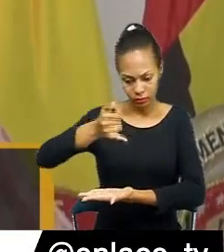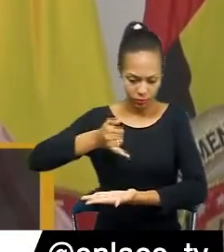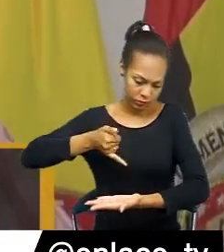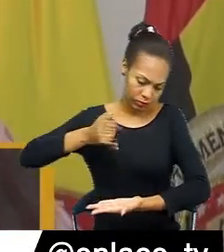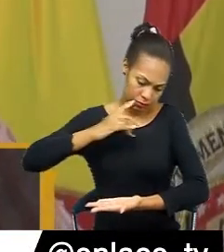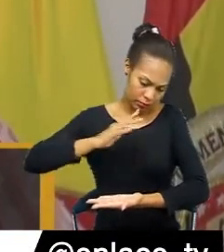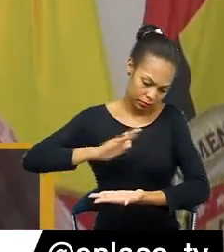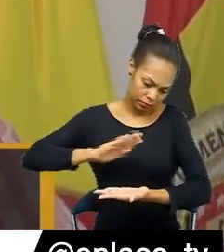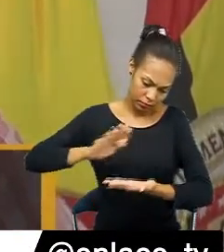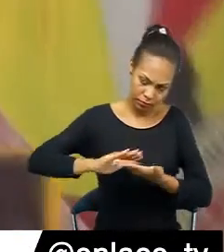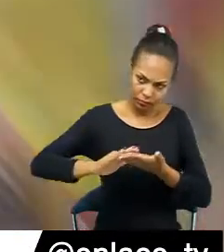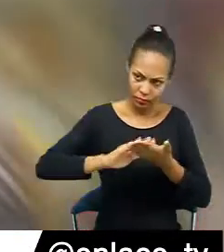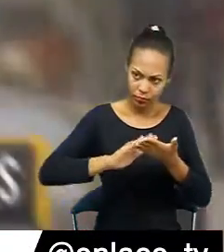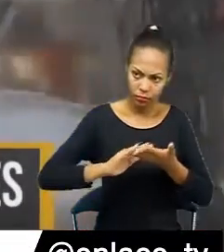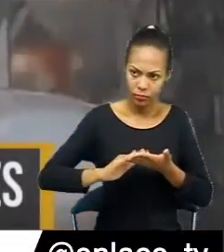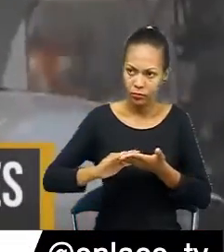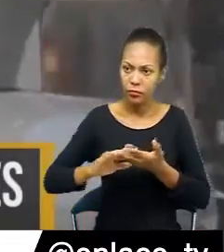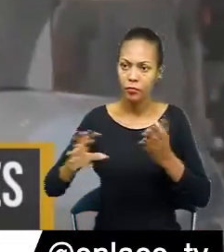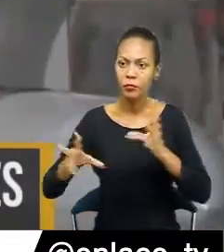la conceptualización del parque.